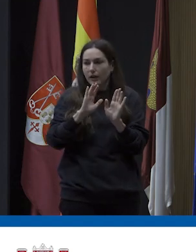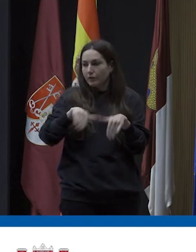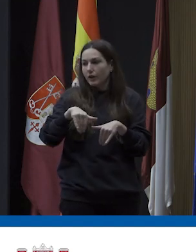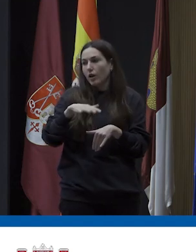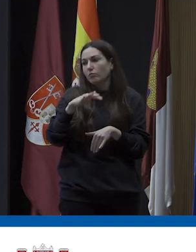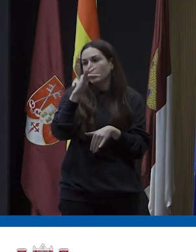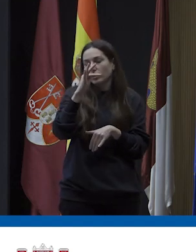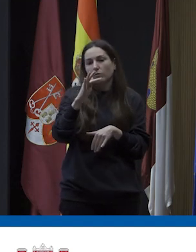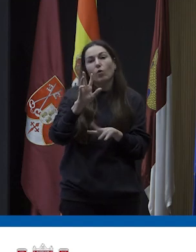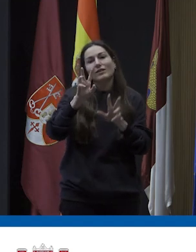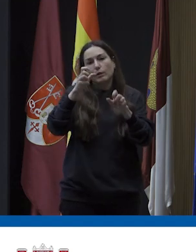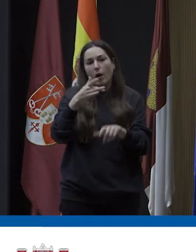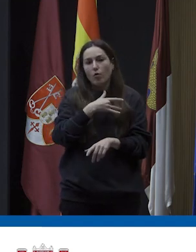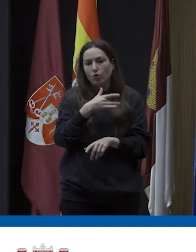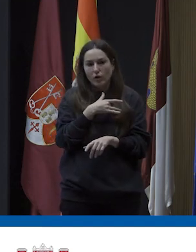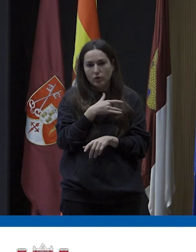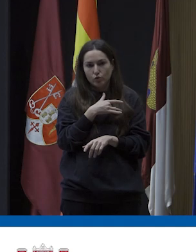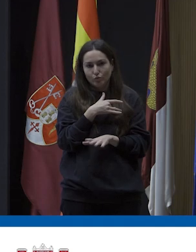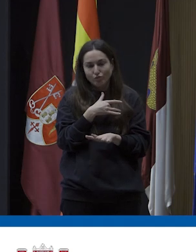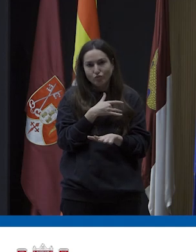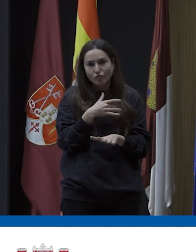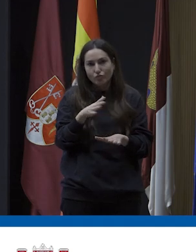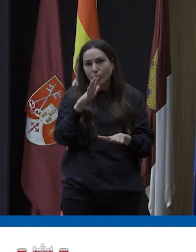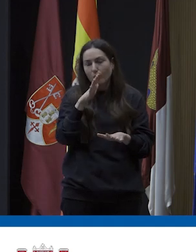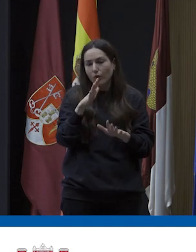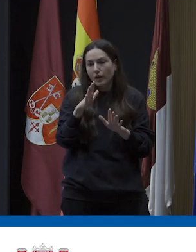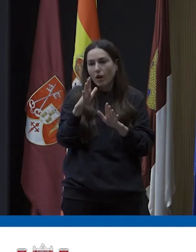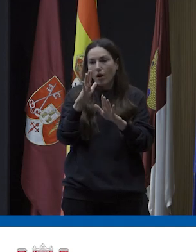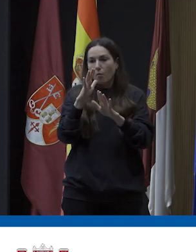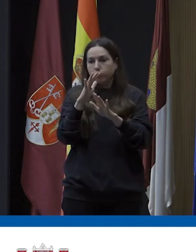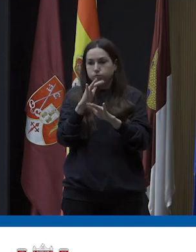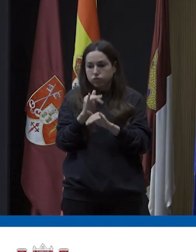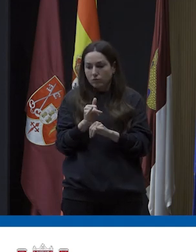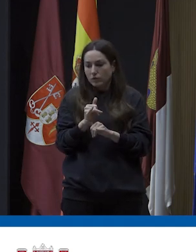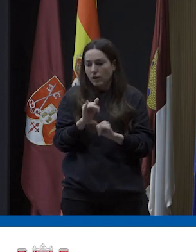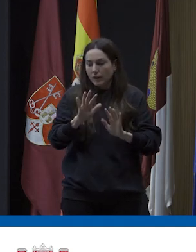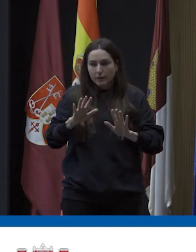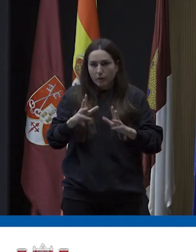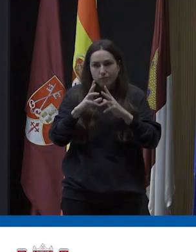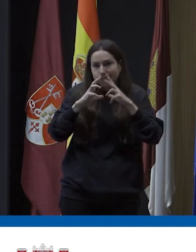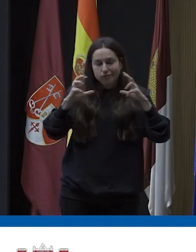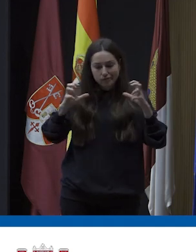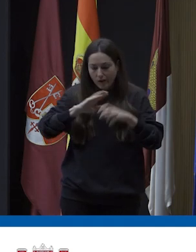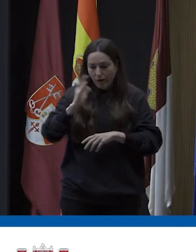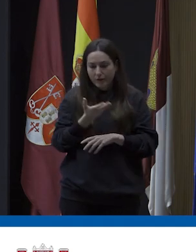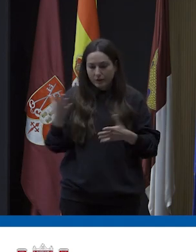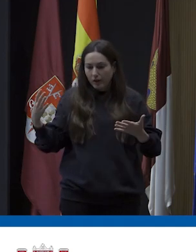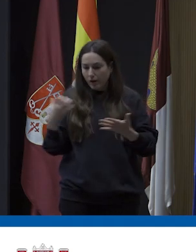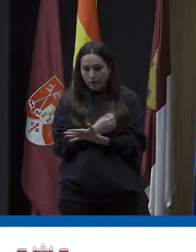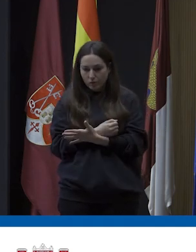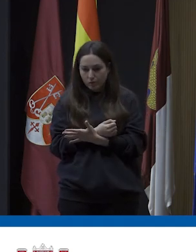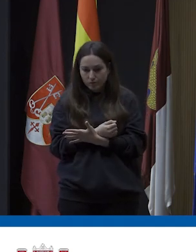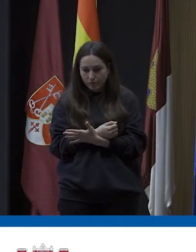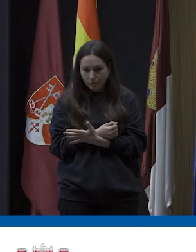en términos cardiovasculares. No sabemos muy bien si es solo porque pierden peso o por otro efecto. Entonces, el sobrepeso es malo para todo. Favorece que